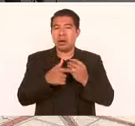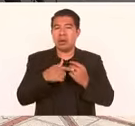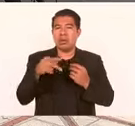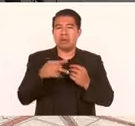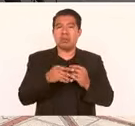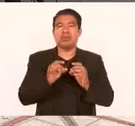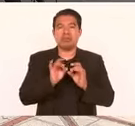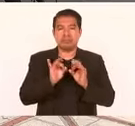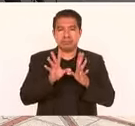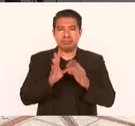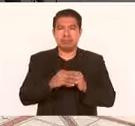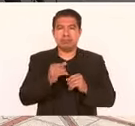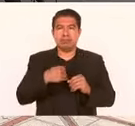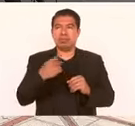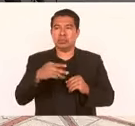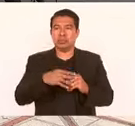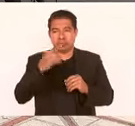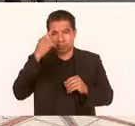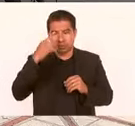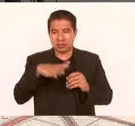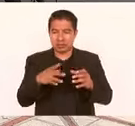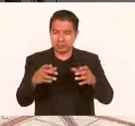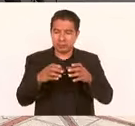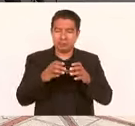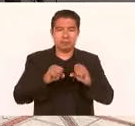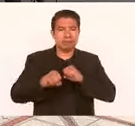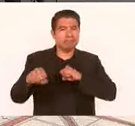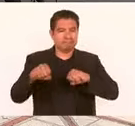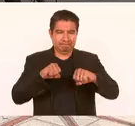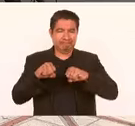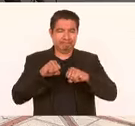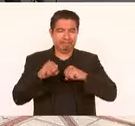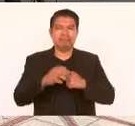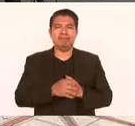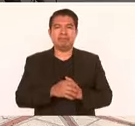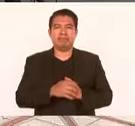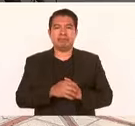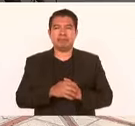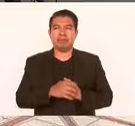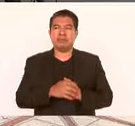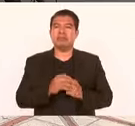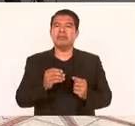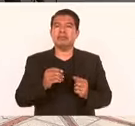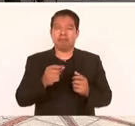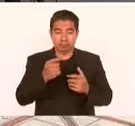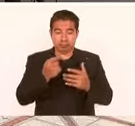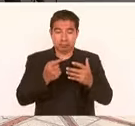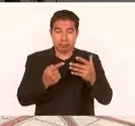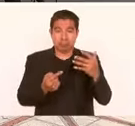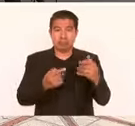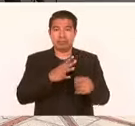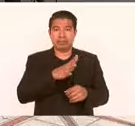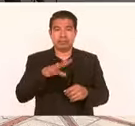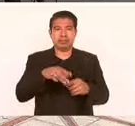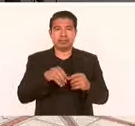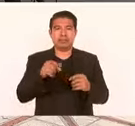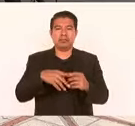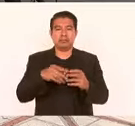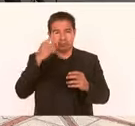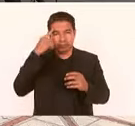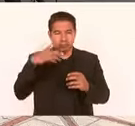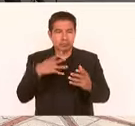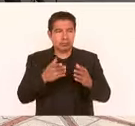en este caso provocado por los sismos. En cuanto a los avances generales del programa, si